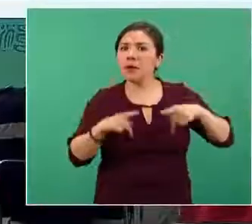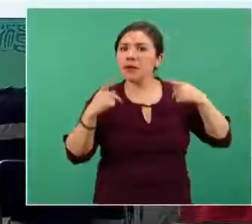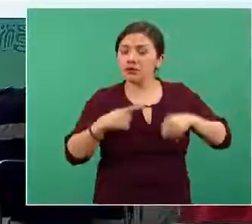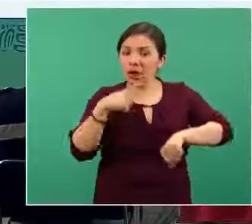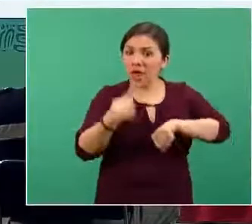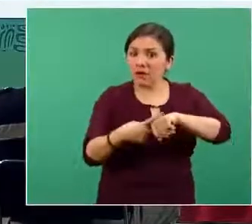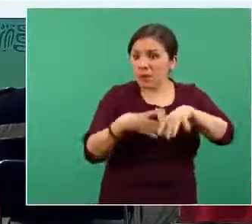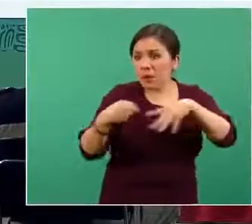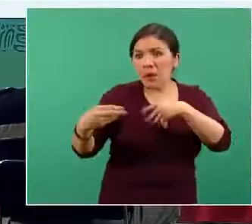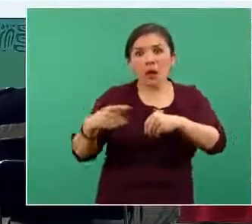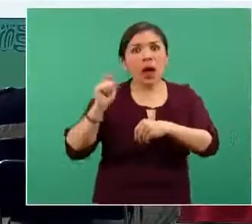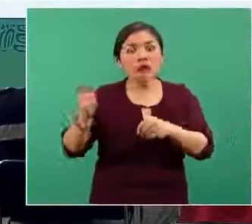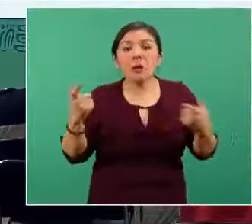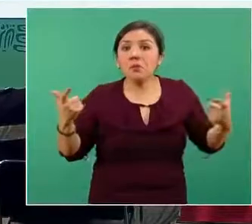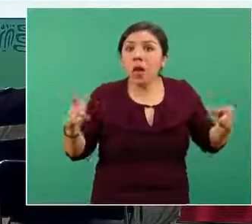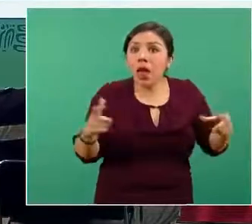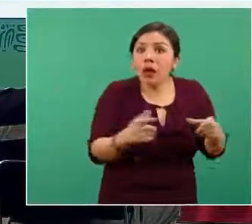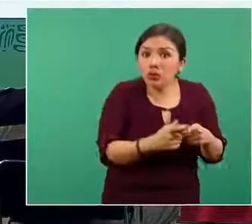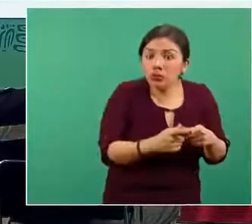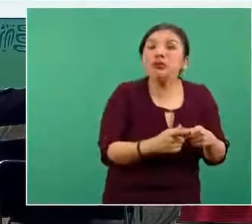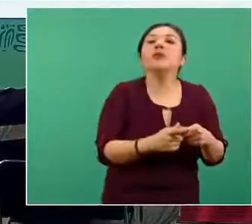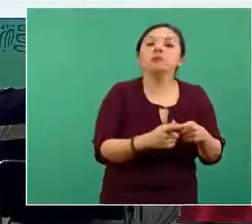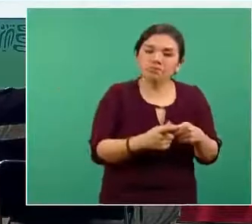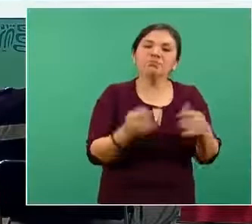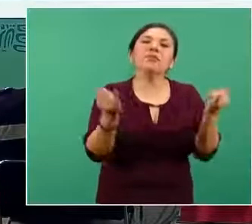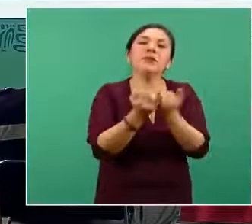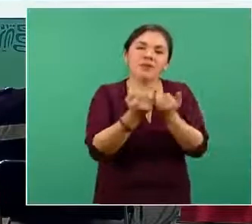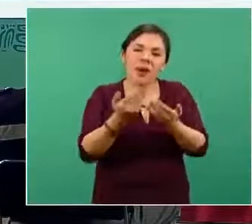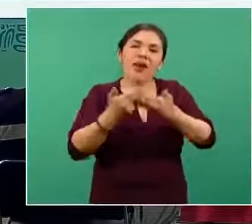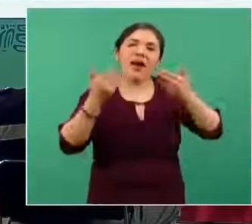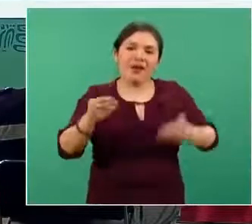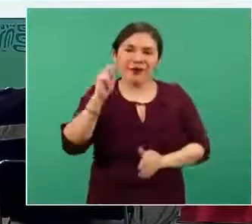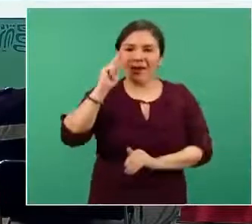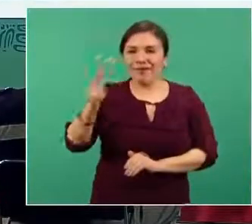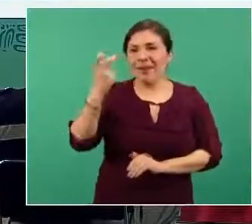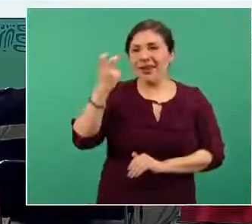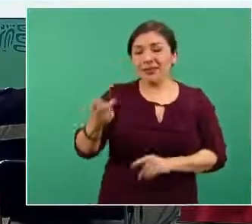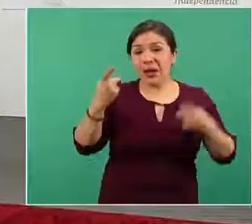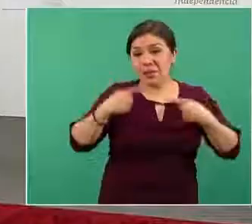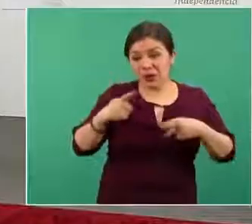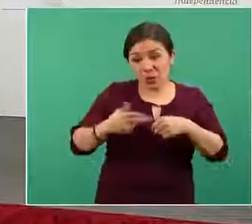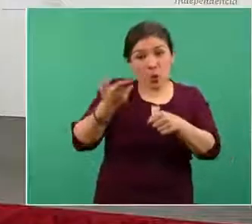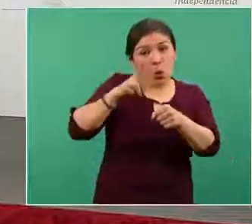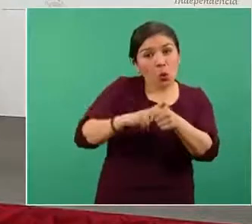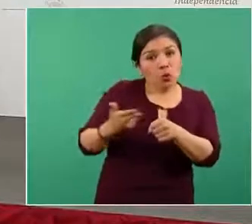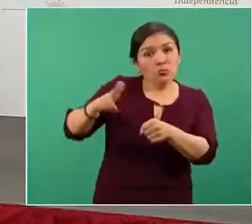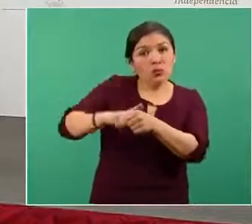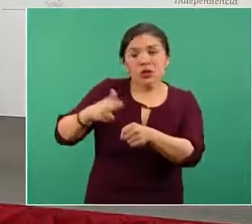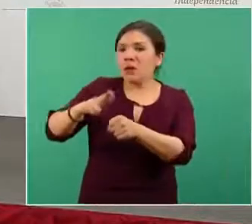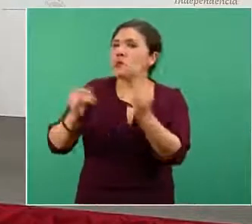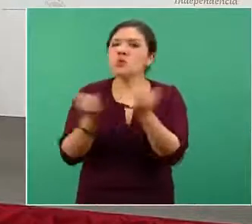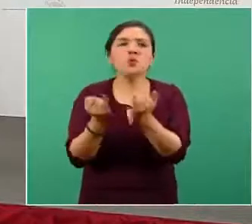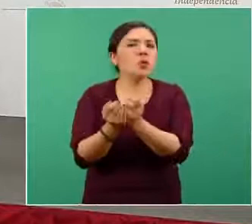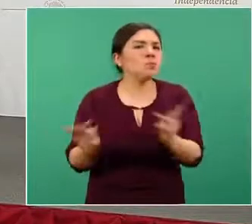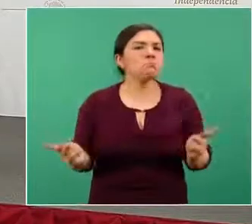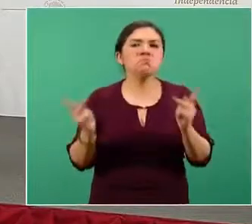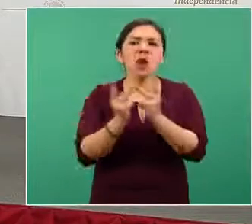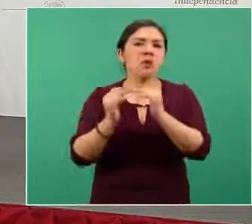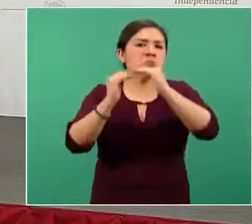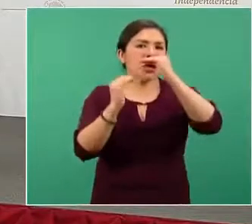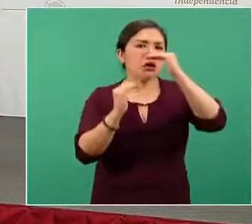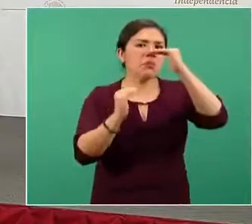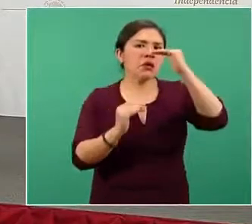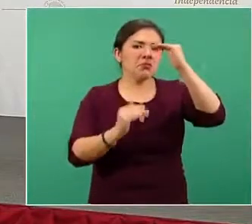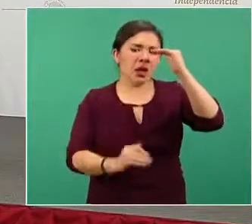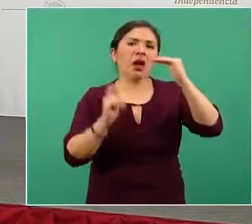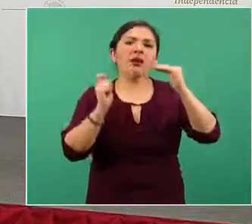carga de enfermedad, la cantidad de casos, pues entonces también la carga de hospitalización está disminuyendo y lo está haciendo